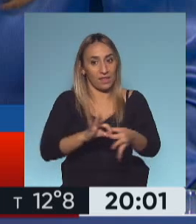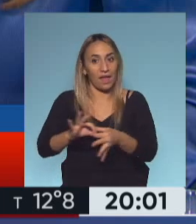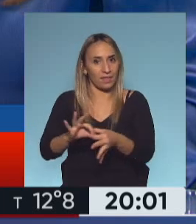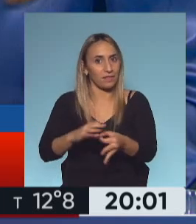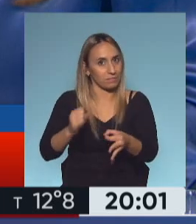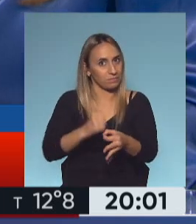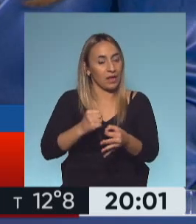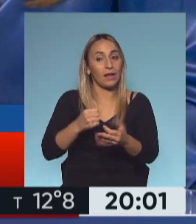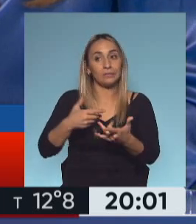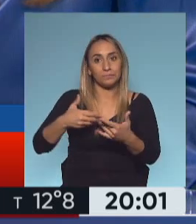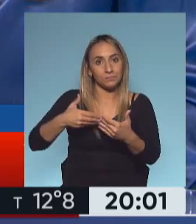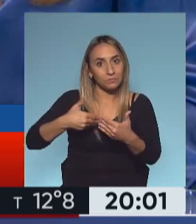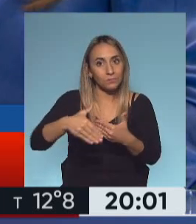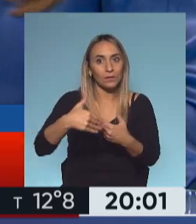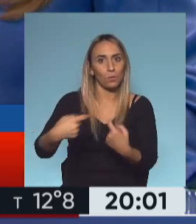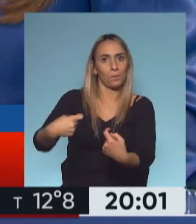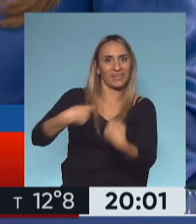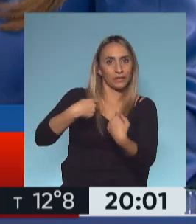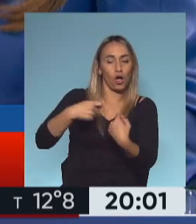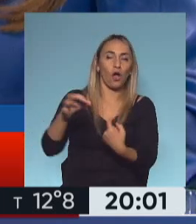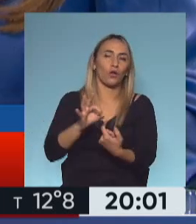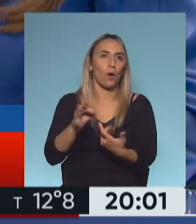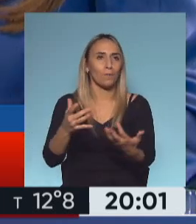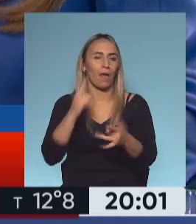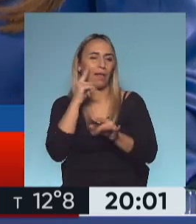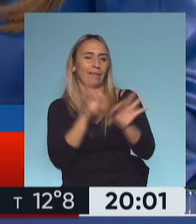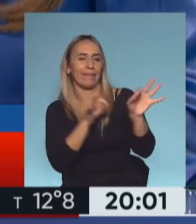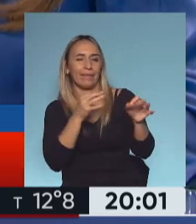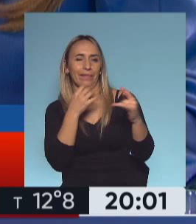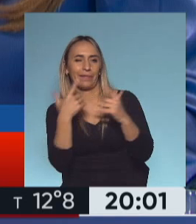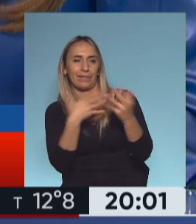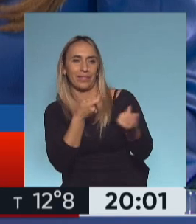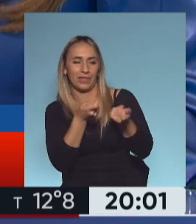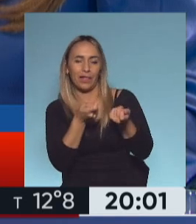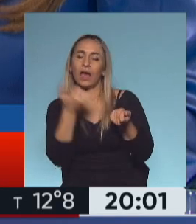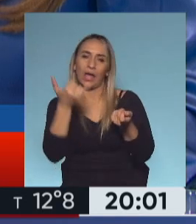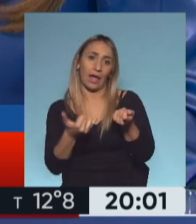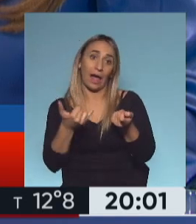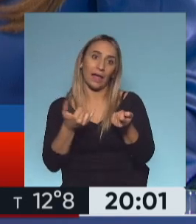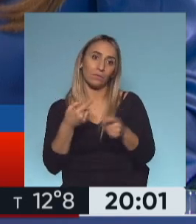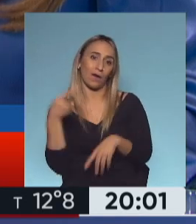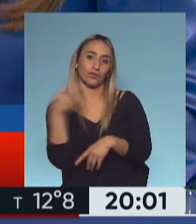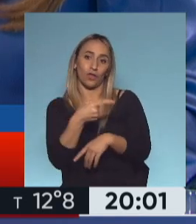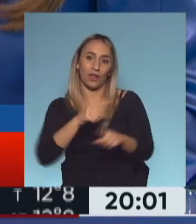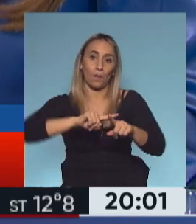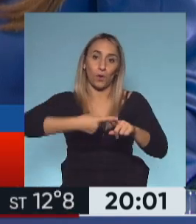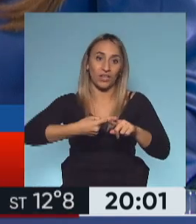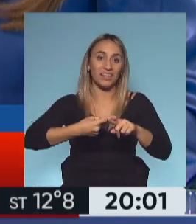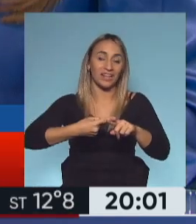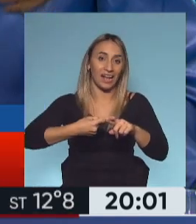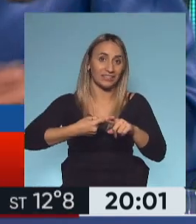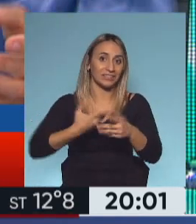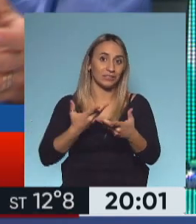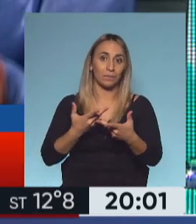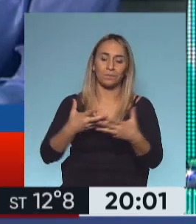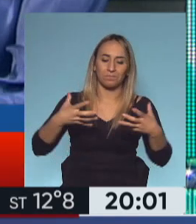poder afrontar todas estas presiones y toda esta especulación que se ve y que atenta en contra de las políticas que se intentan aplicar.